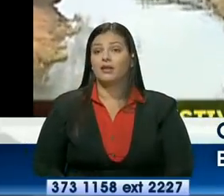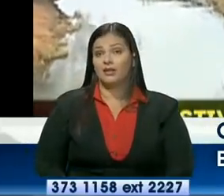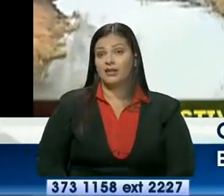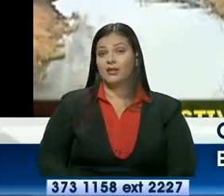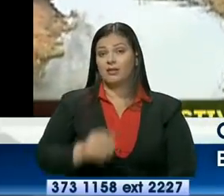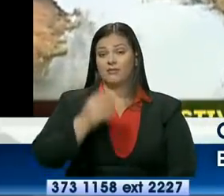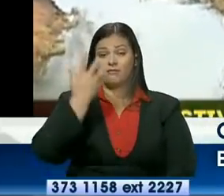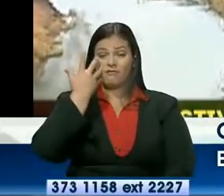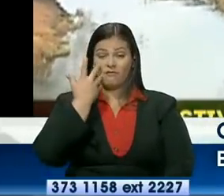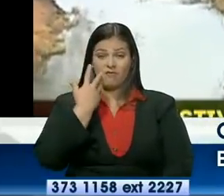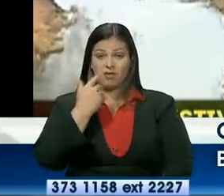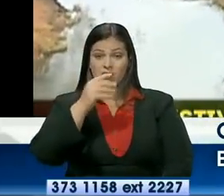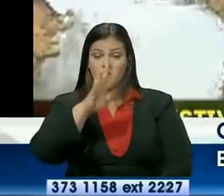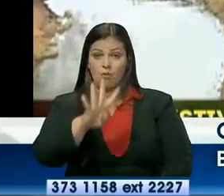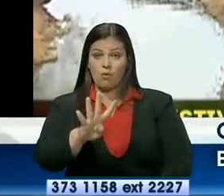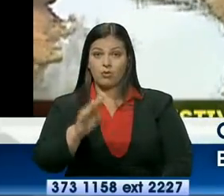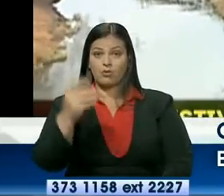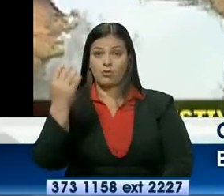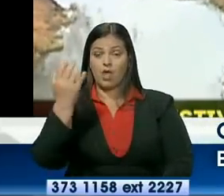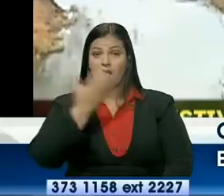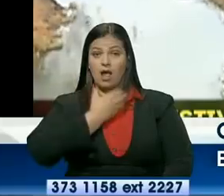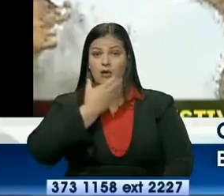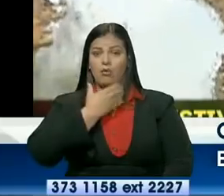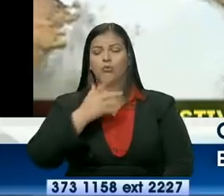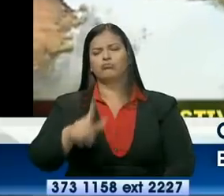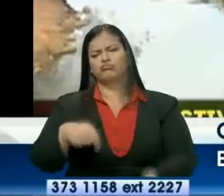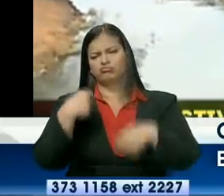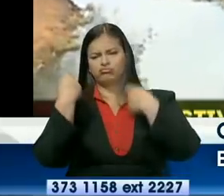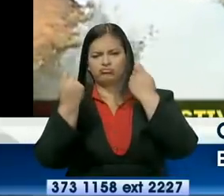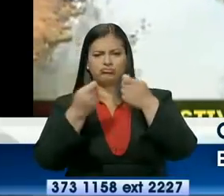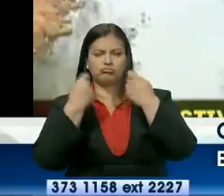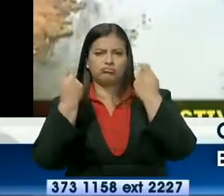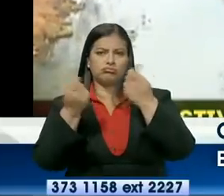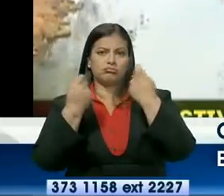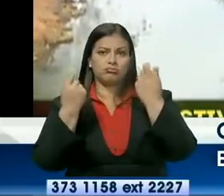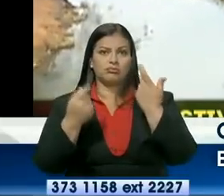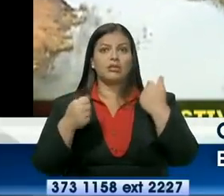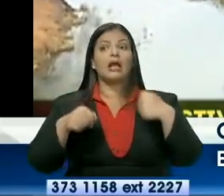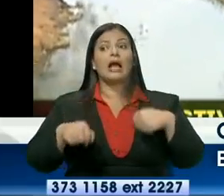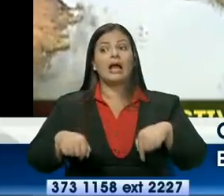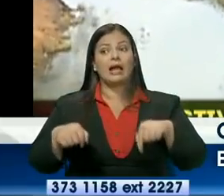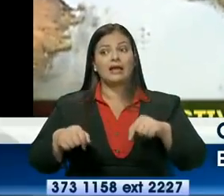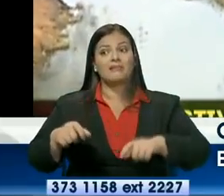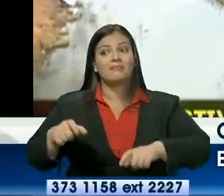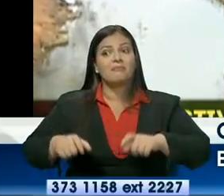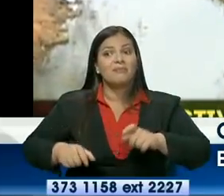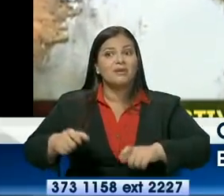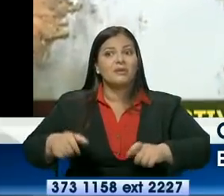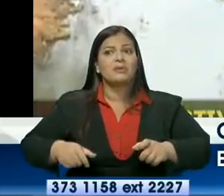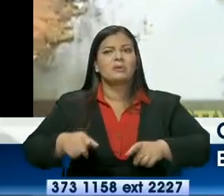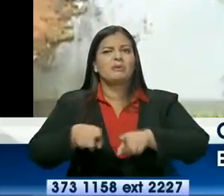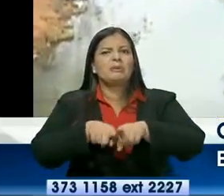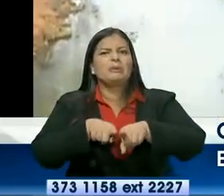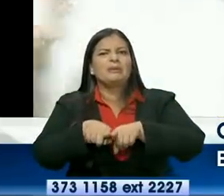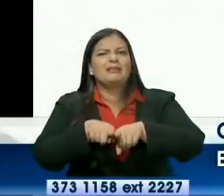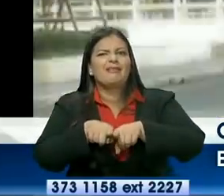encontrar una tradición muy bonita, que es la carrera de gato, la cual no la vas a ver en ningún otro lado del mundo. Lo